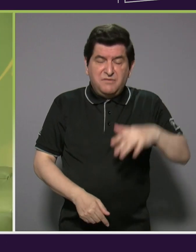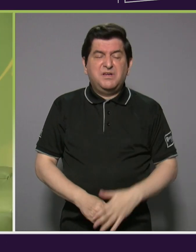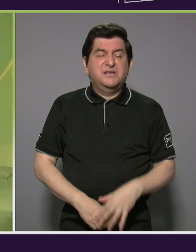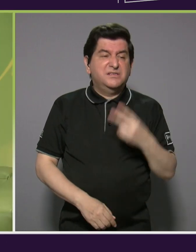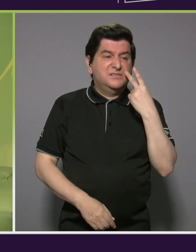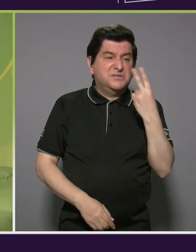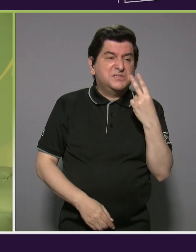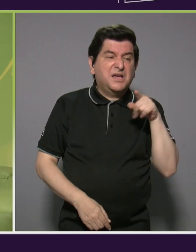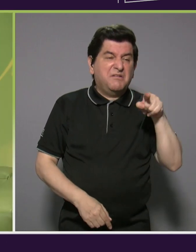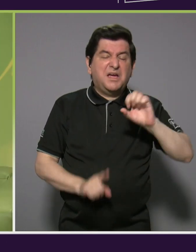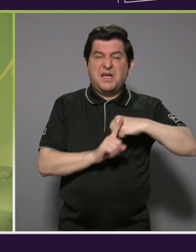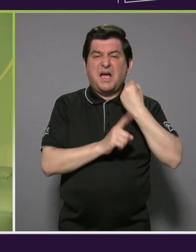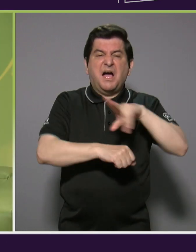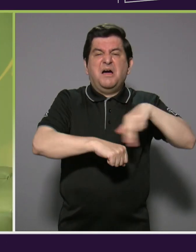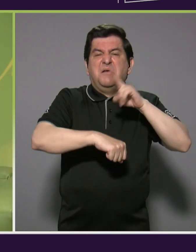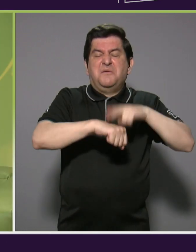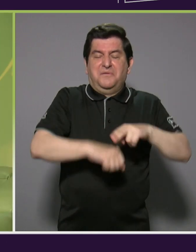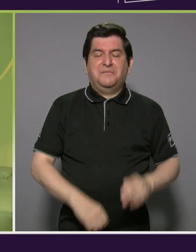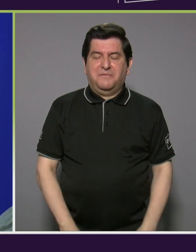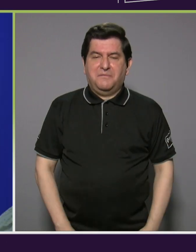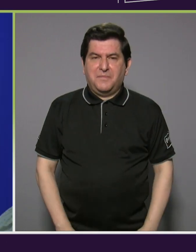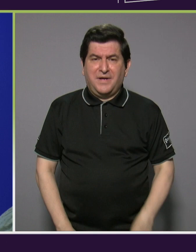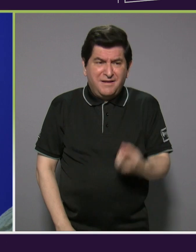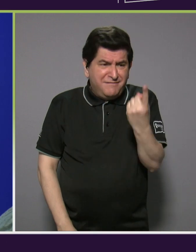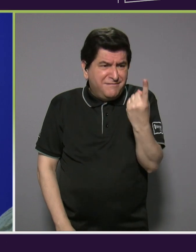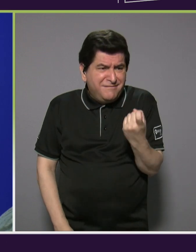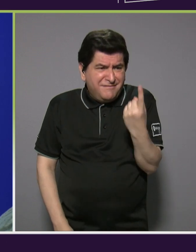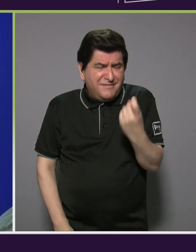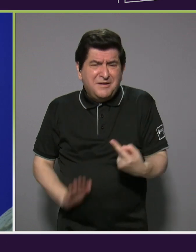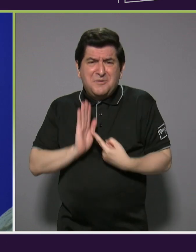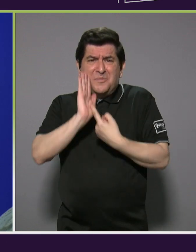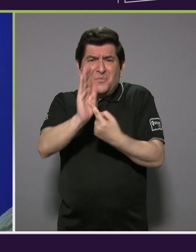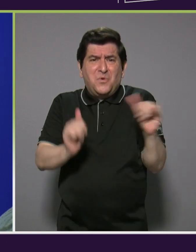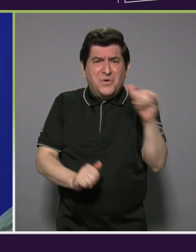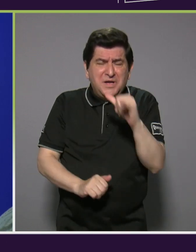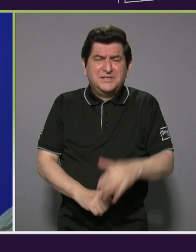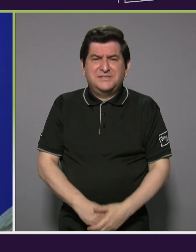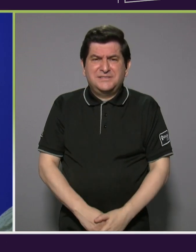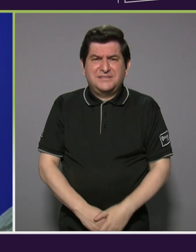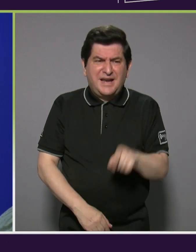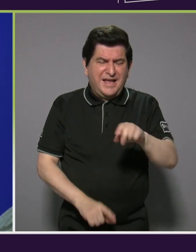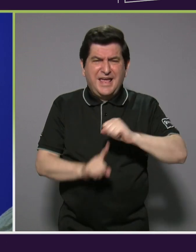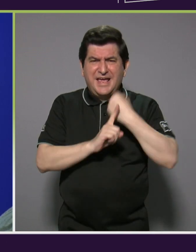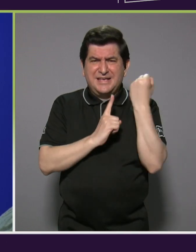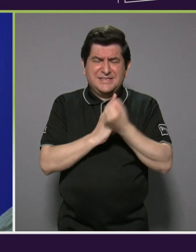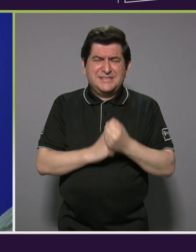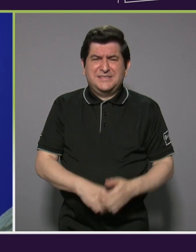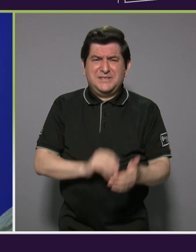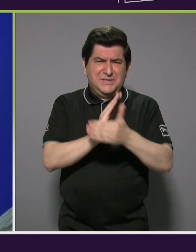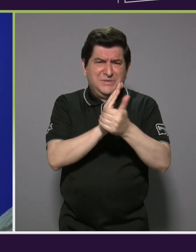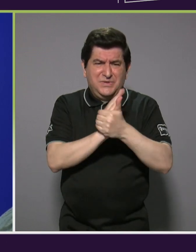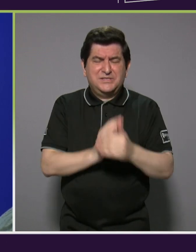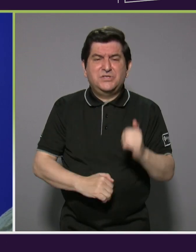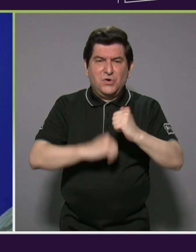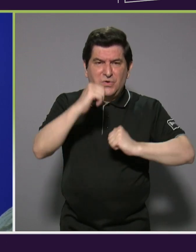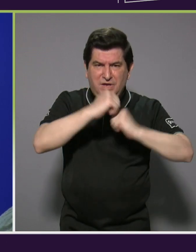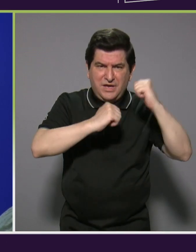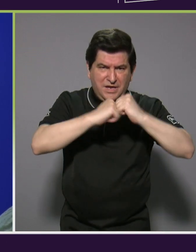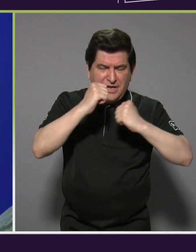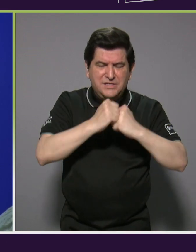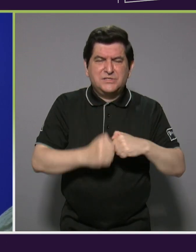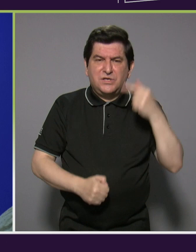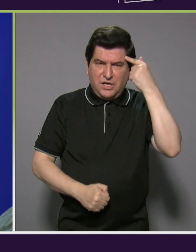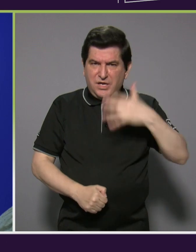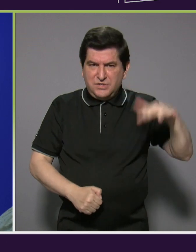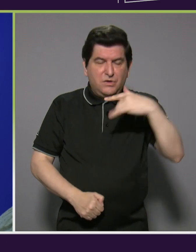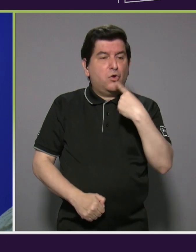naturalizan. Entonces, toda esta deficiencia es reflejo también de ese capacitismo, tanto en las estructuras del Estado, como Mildred